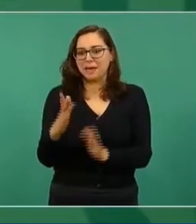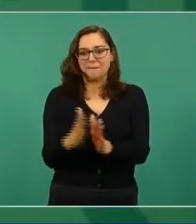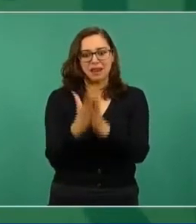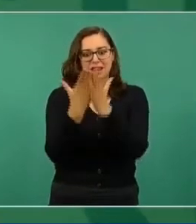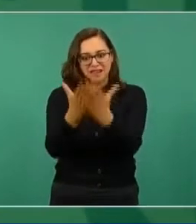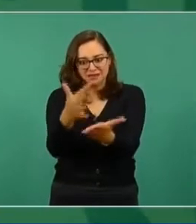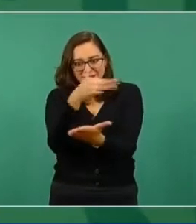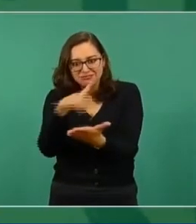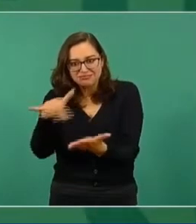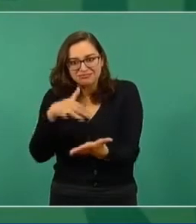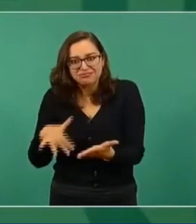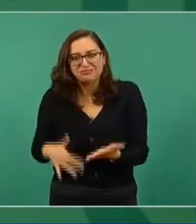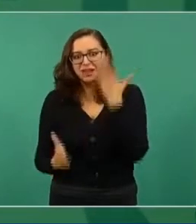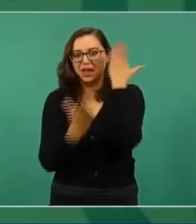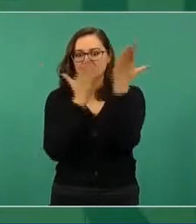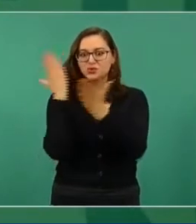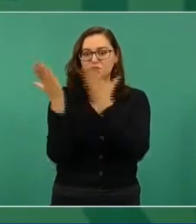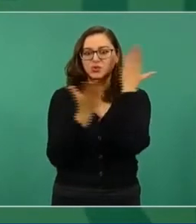desde